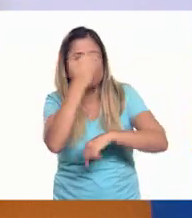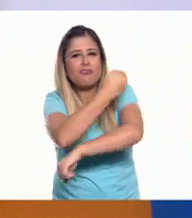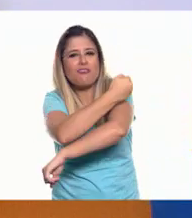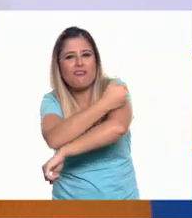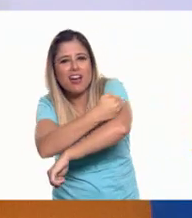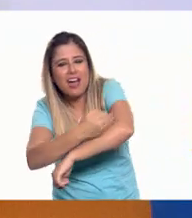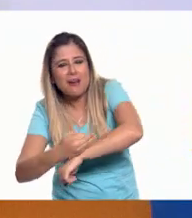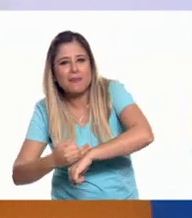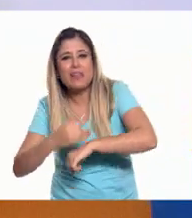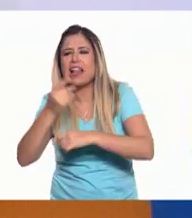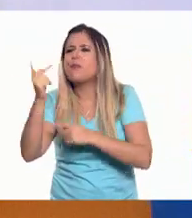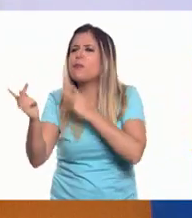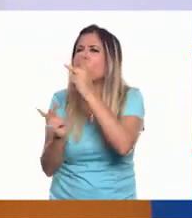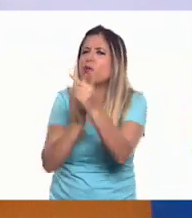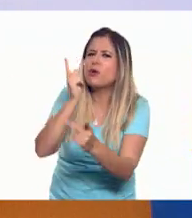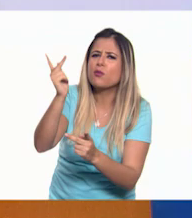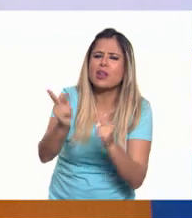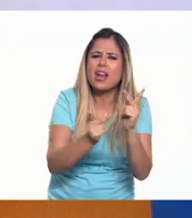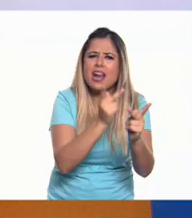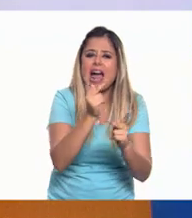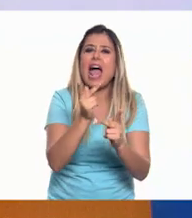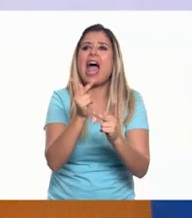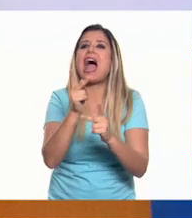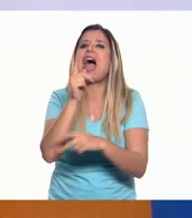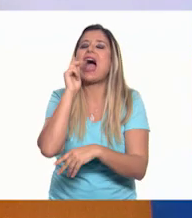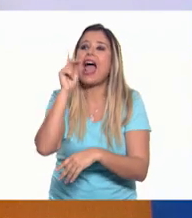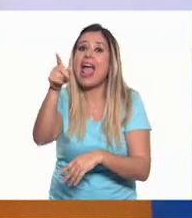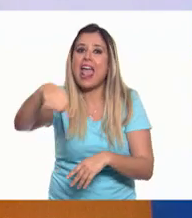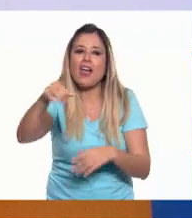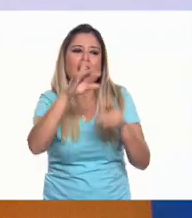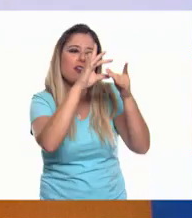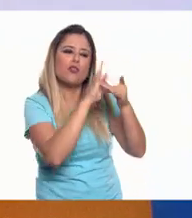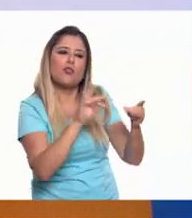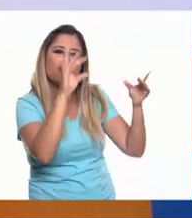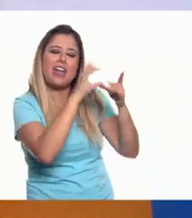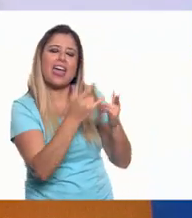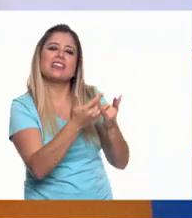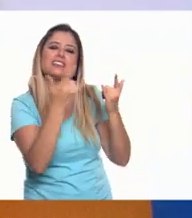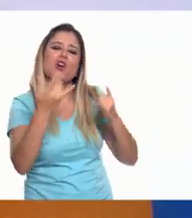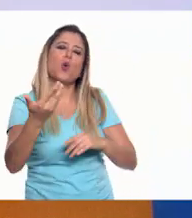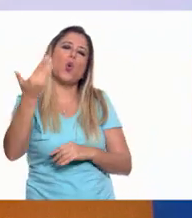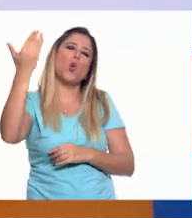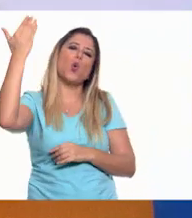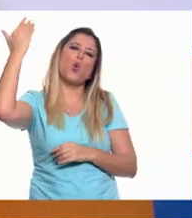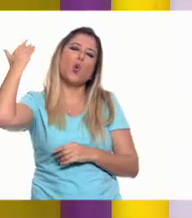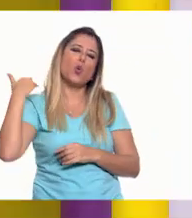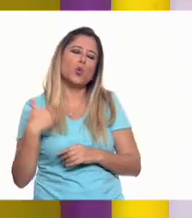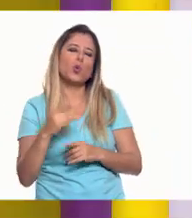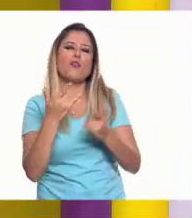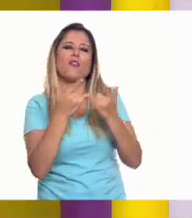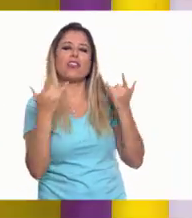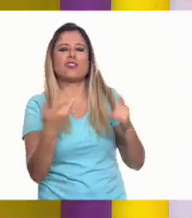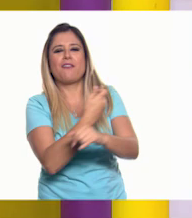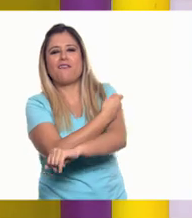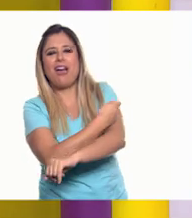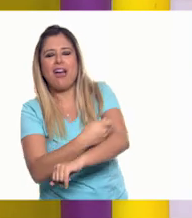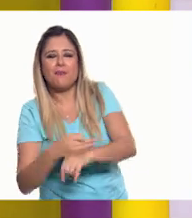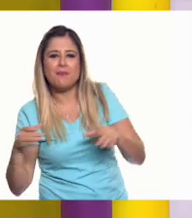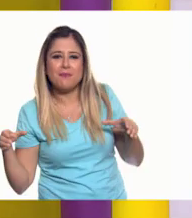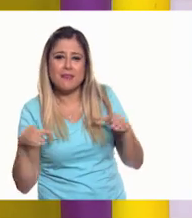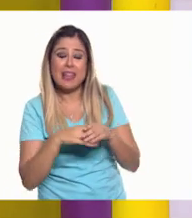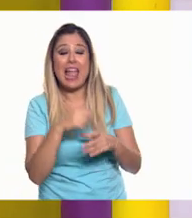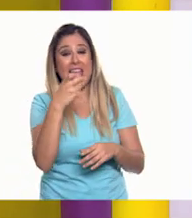familiares para que de esta manera nos puedan contar todas esas anécdotas, otros familiares. Lo que acabas de decir